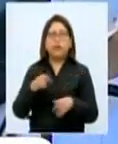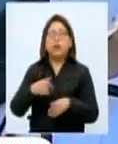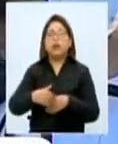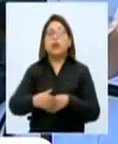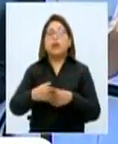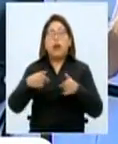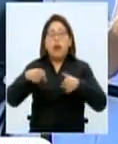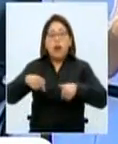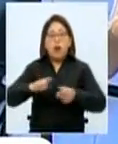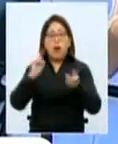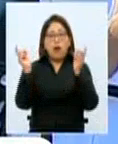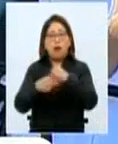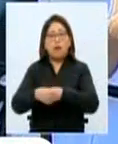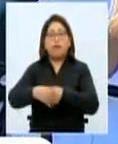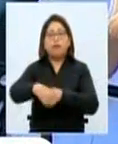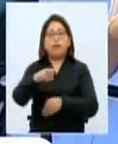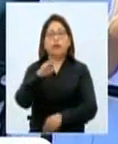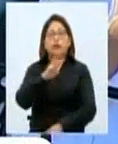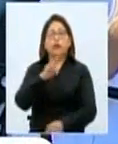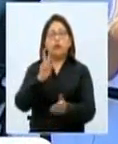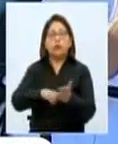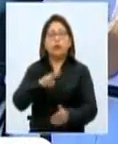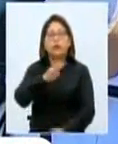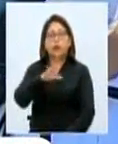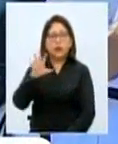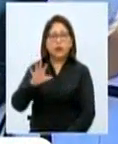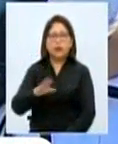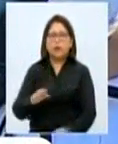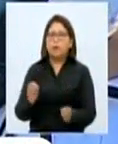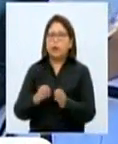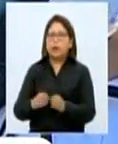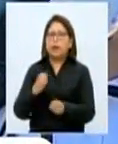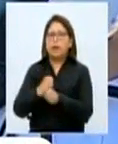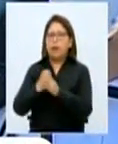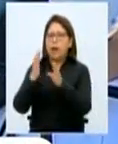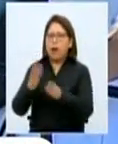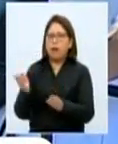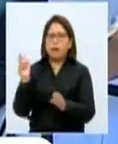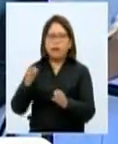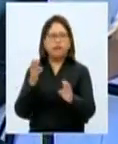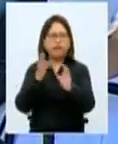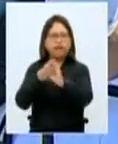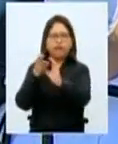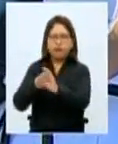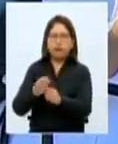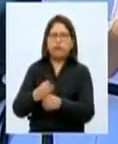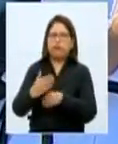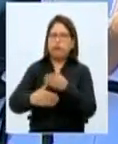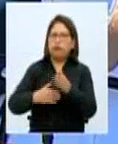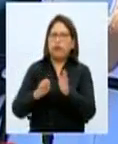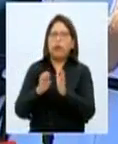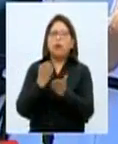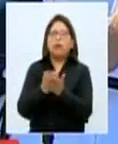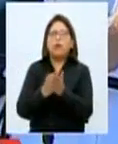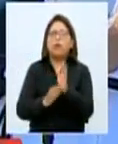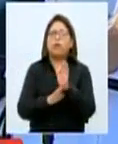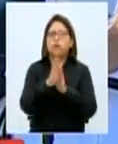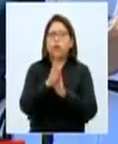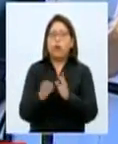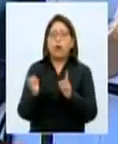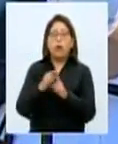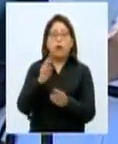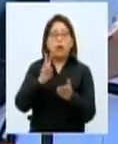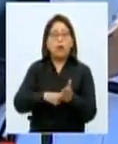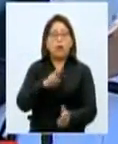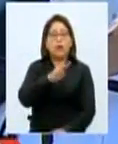país diversificado económicamente, con industrialización y empleo para los bolivianos, pero también hasta el 2025 vamos a